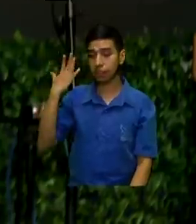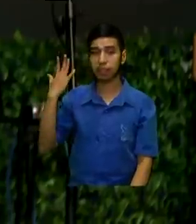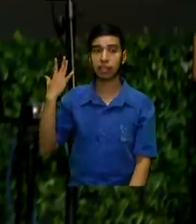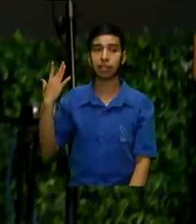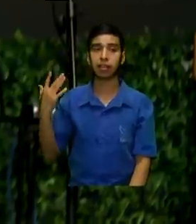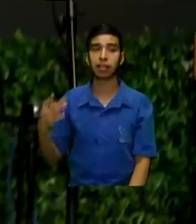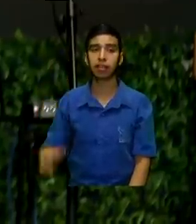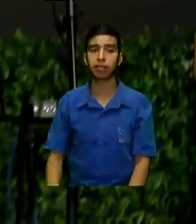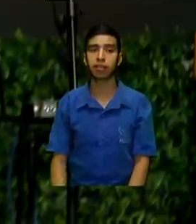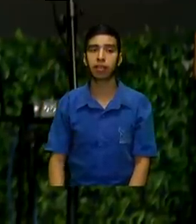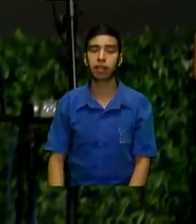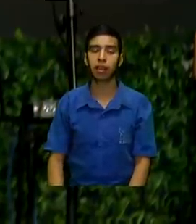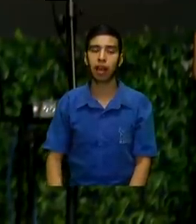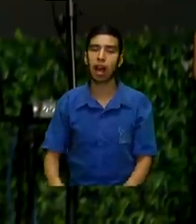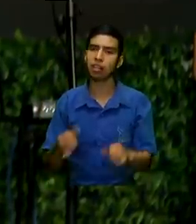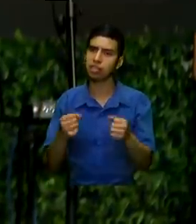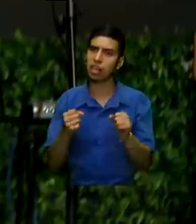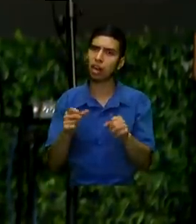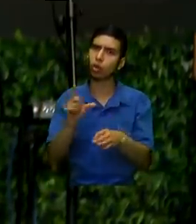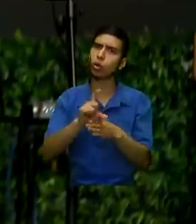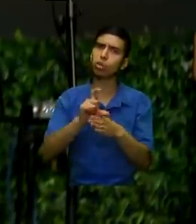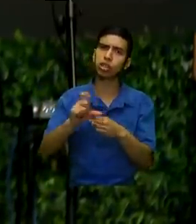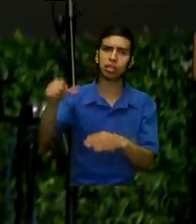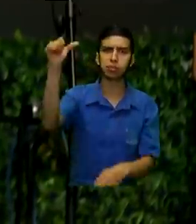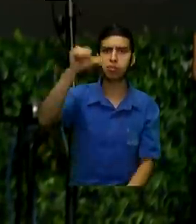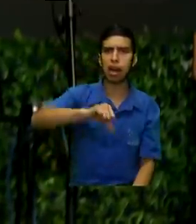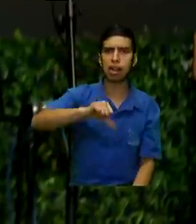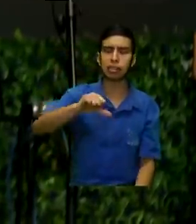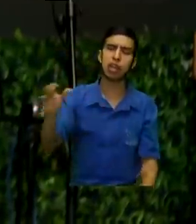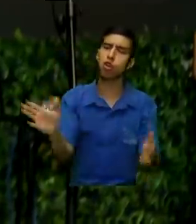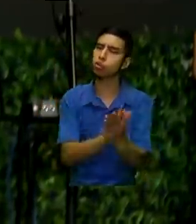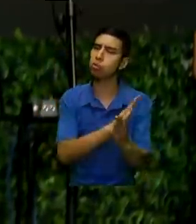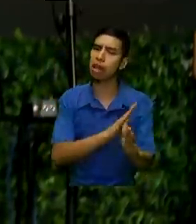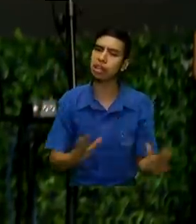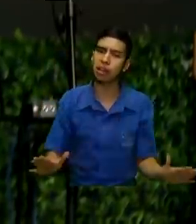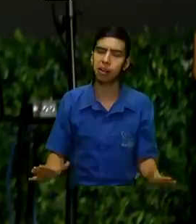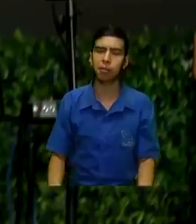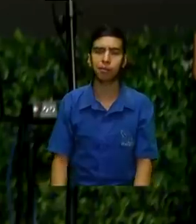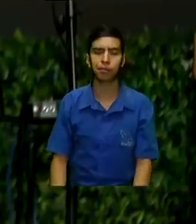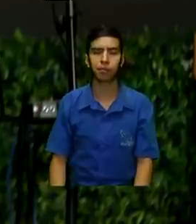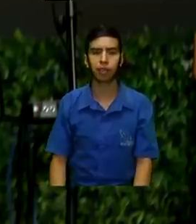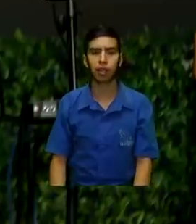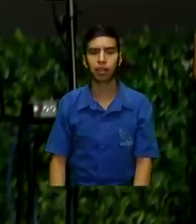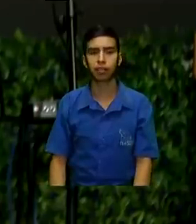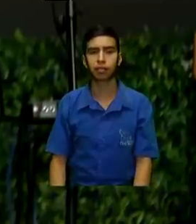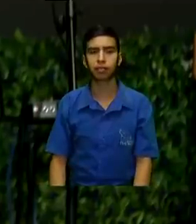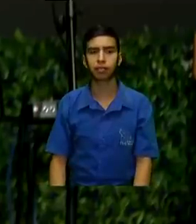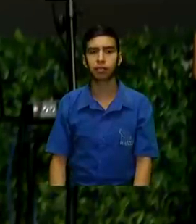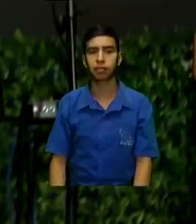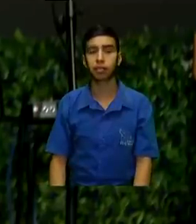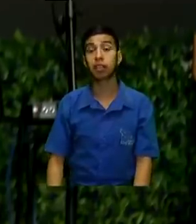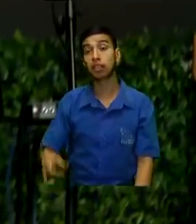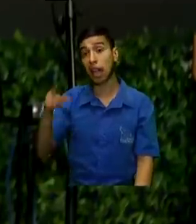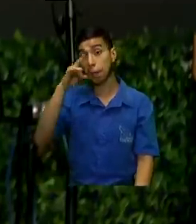¿Quién te sabe qué es empalar? ¿Quiénes no saben qué es empalar? Empalar es agarrar una